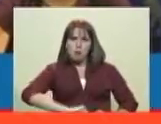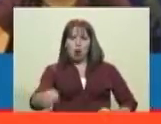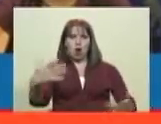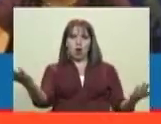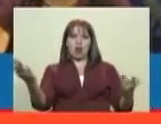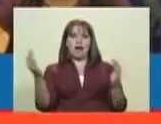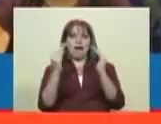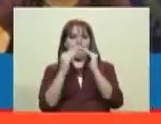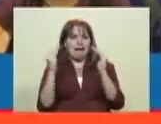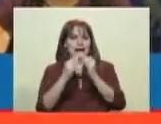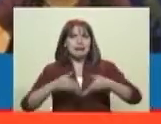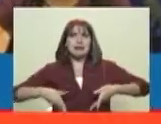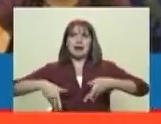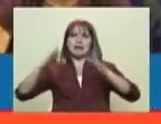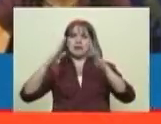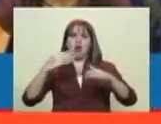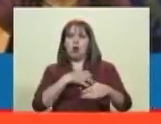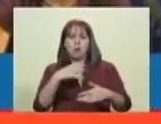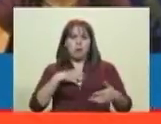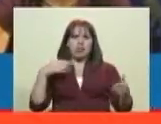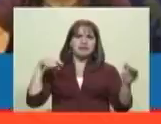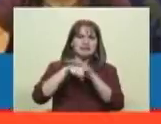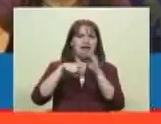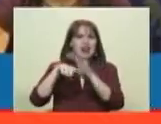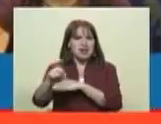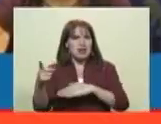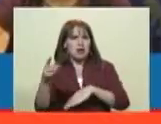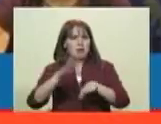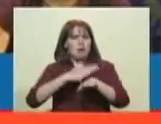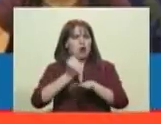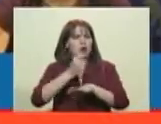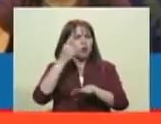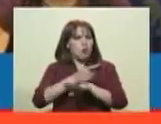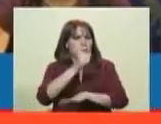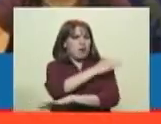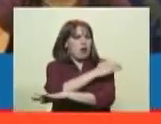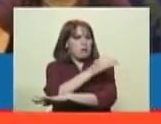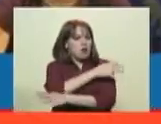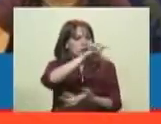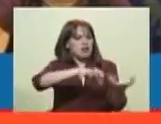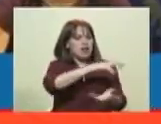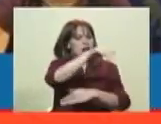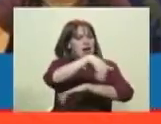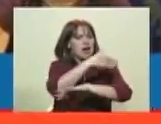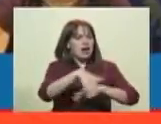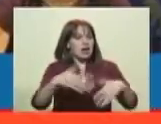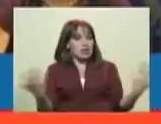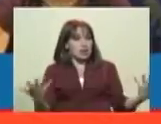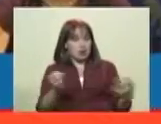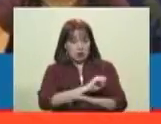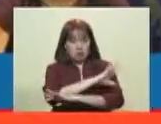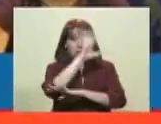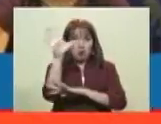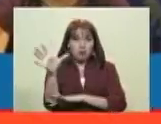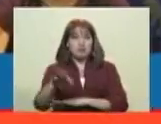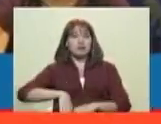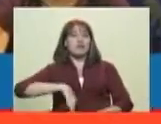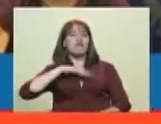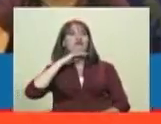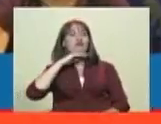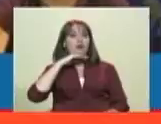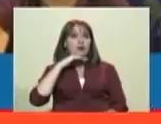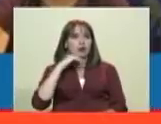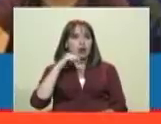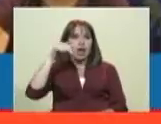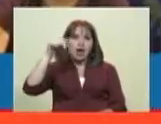en casa y apartamento porque no los han dejado salir los guarimberos? Por eso estuvo el poliedro hasta las